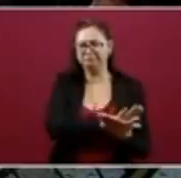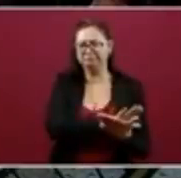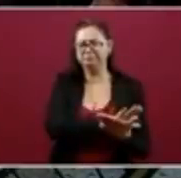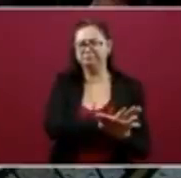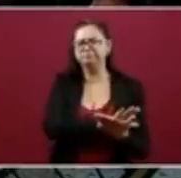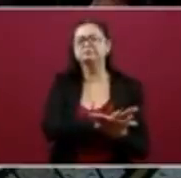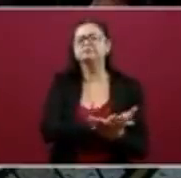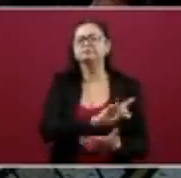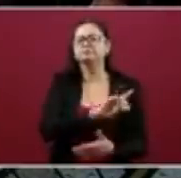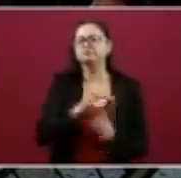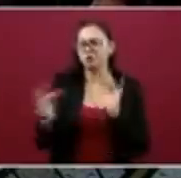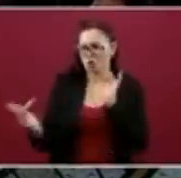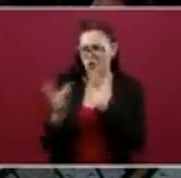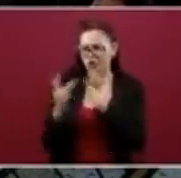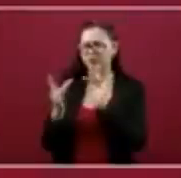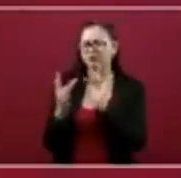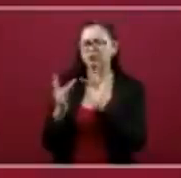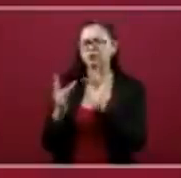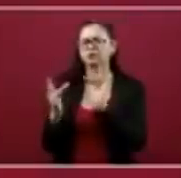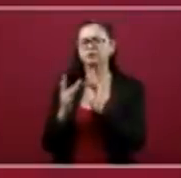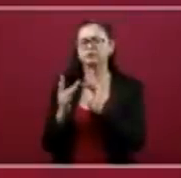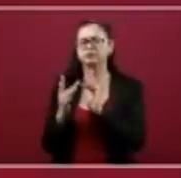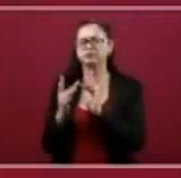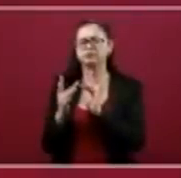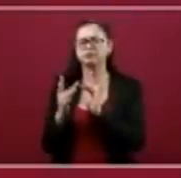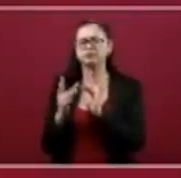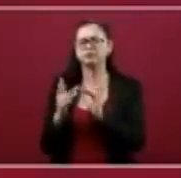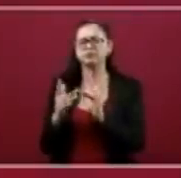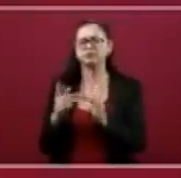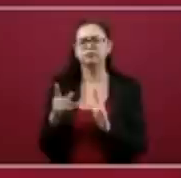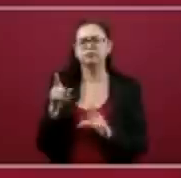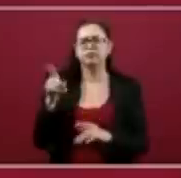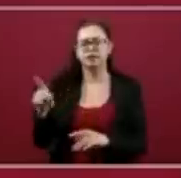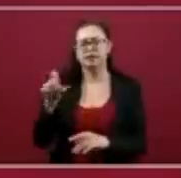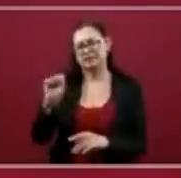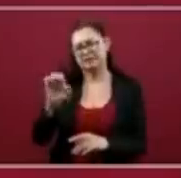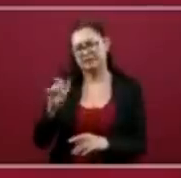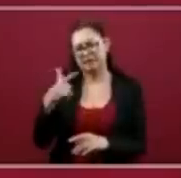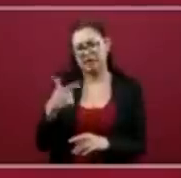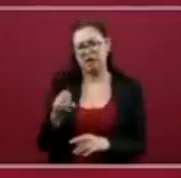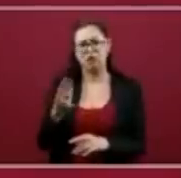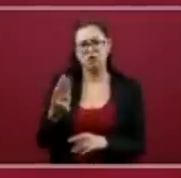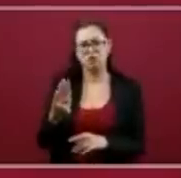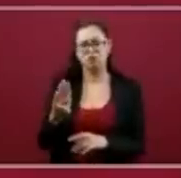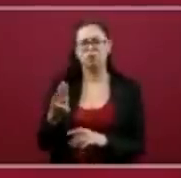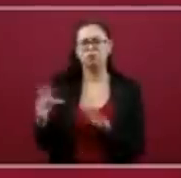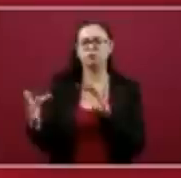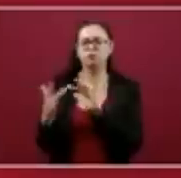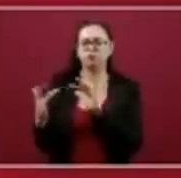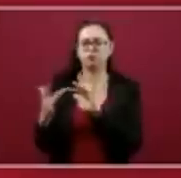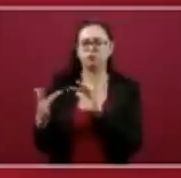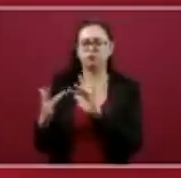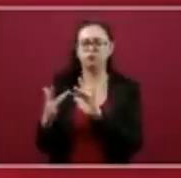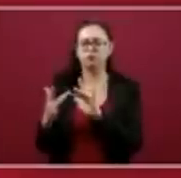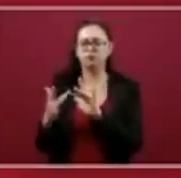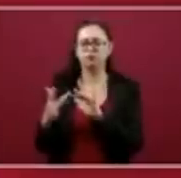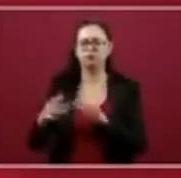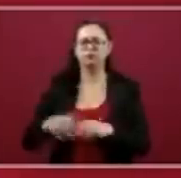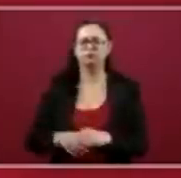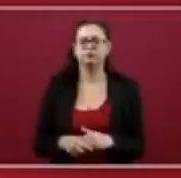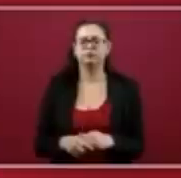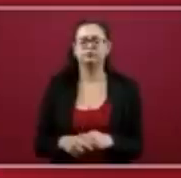establecer comunicación con la Secretaría de Gobernación, que ahora